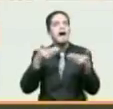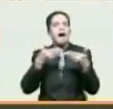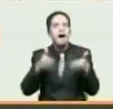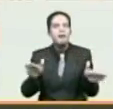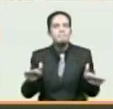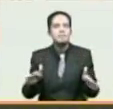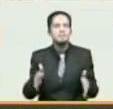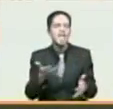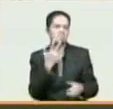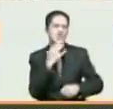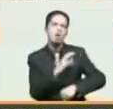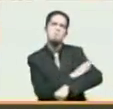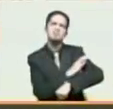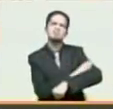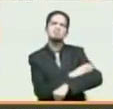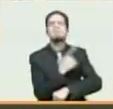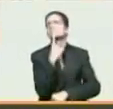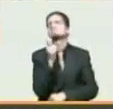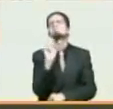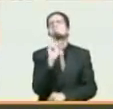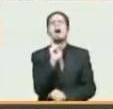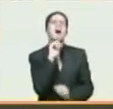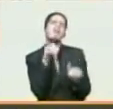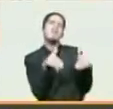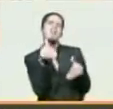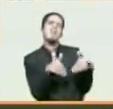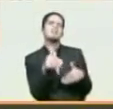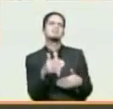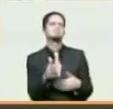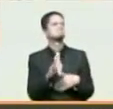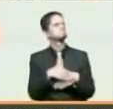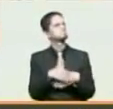hizo la derecha? No vamos a participar en eso. ¿Por qué no participaron?